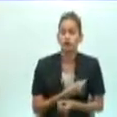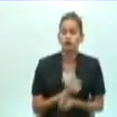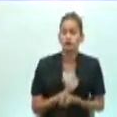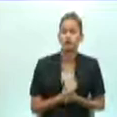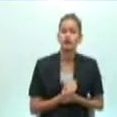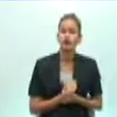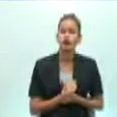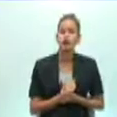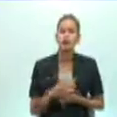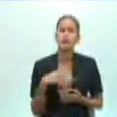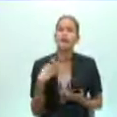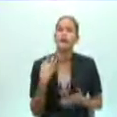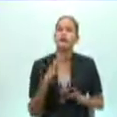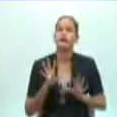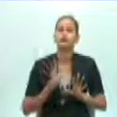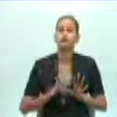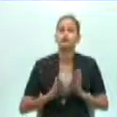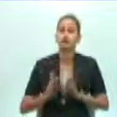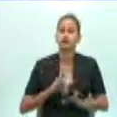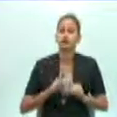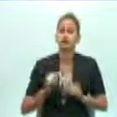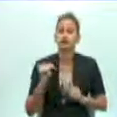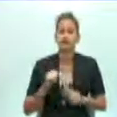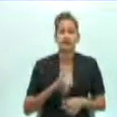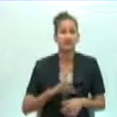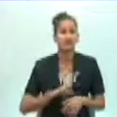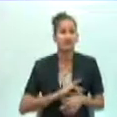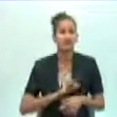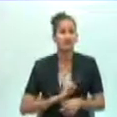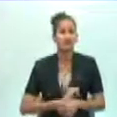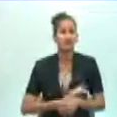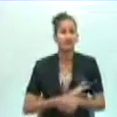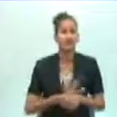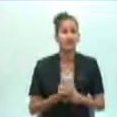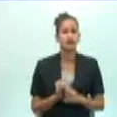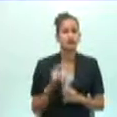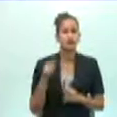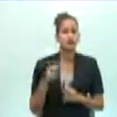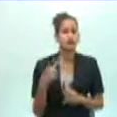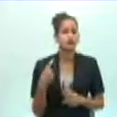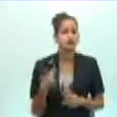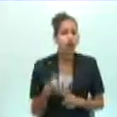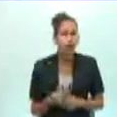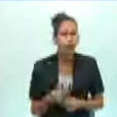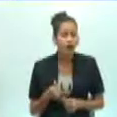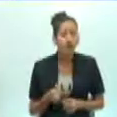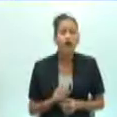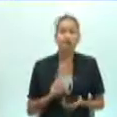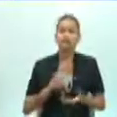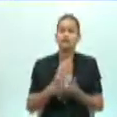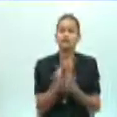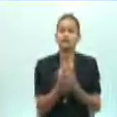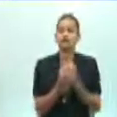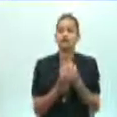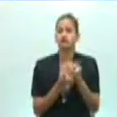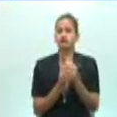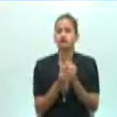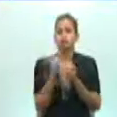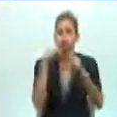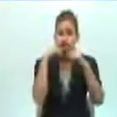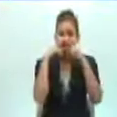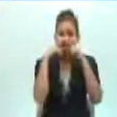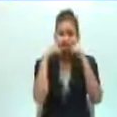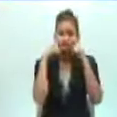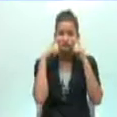protegernos de esta terrible pandemia. Lávate bien las manos, usa correctamente el nasobuco y quédate en casa,